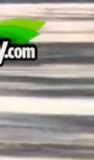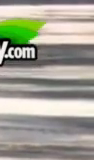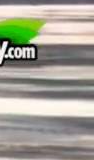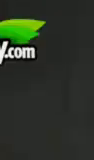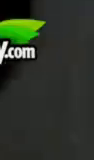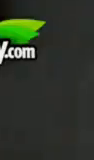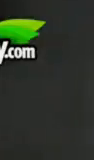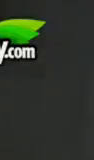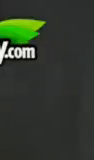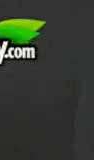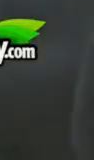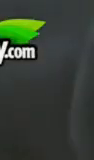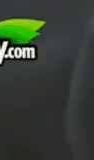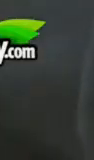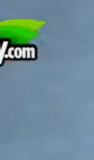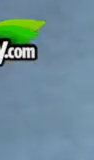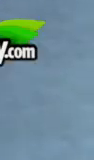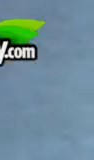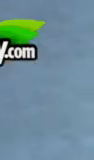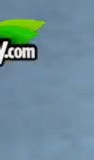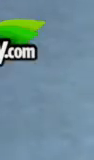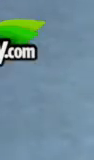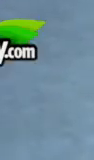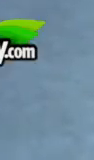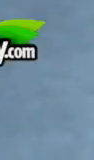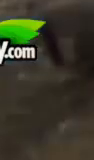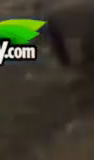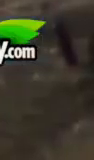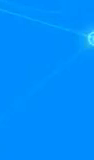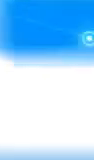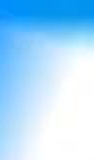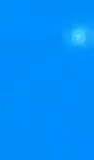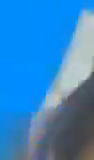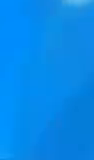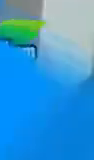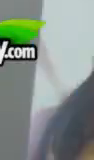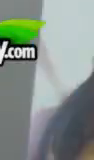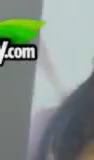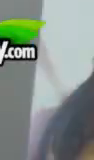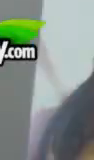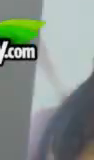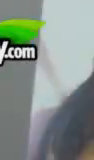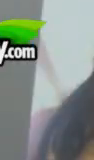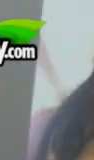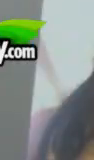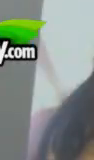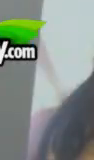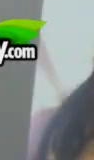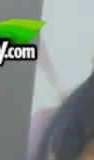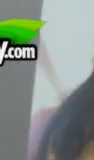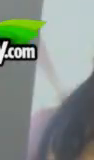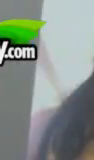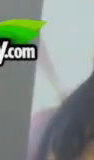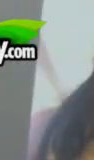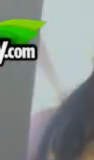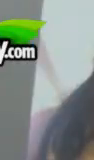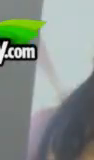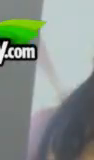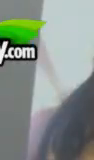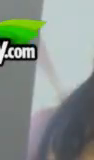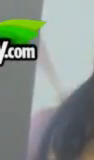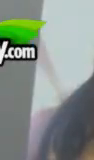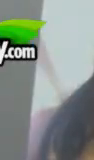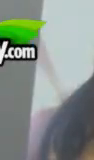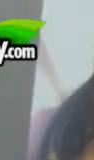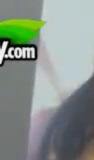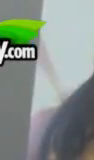causado preocupación para funcionarios de salud en el condado de Tulare. So at this time, the majority of our numbers of positive cases are